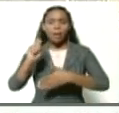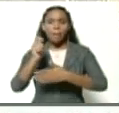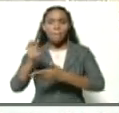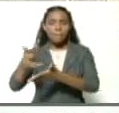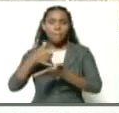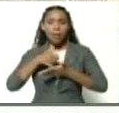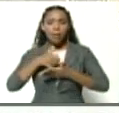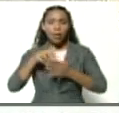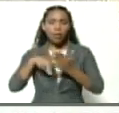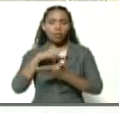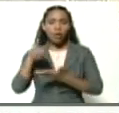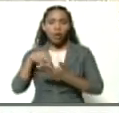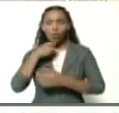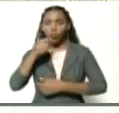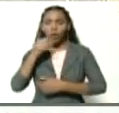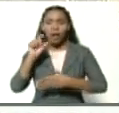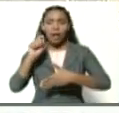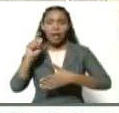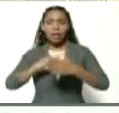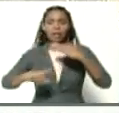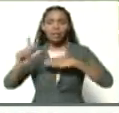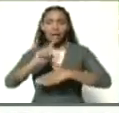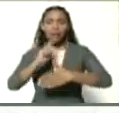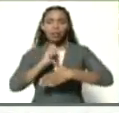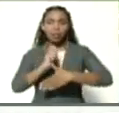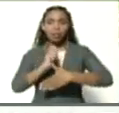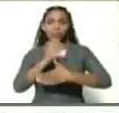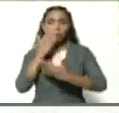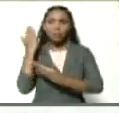esta licenciada de Telesur. Adelante, por favor.